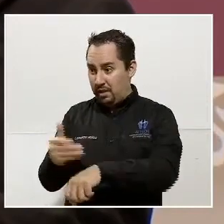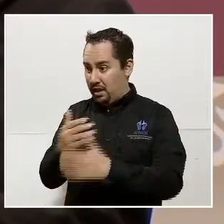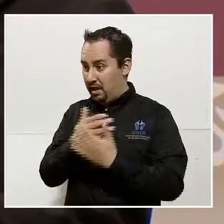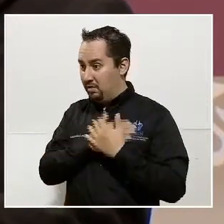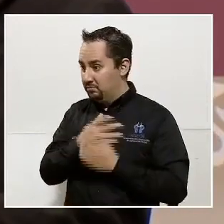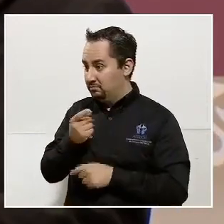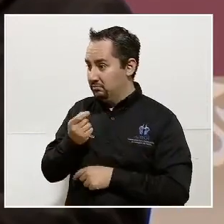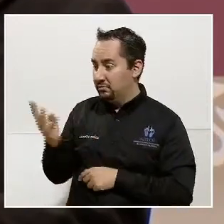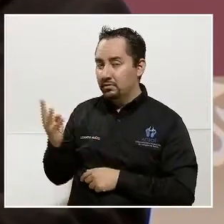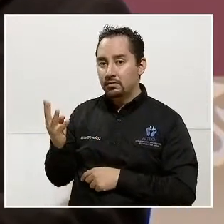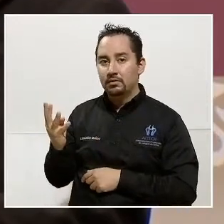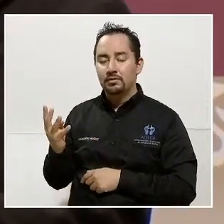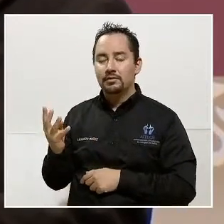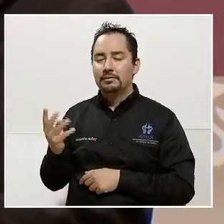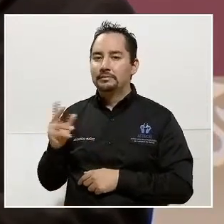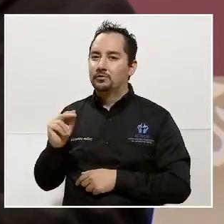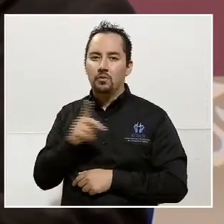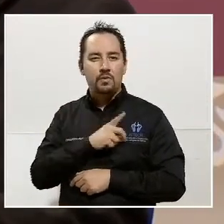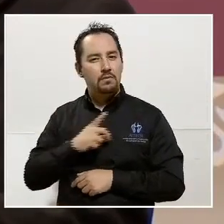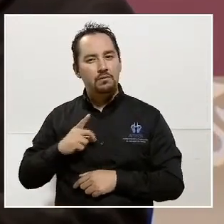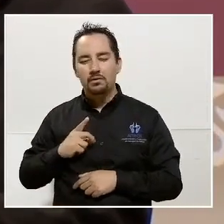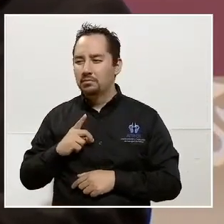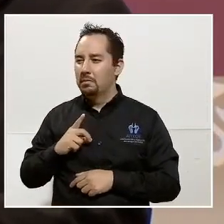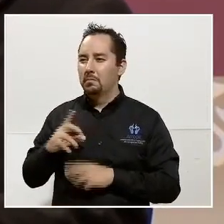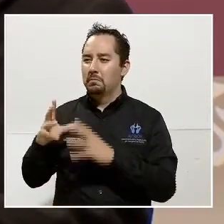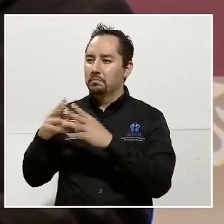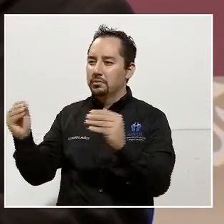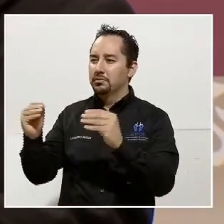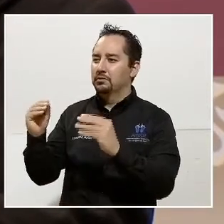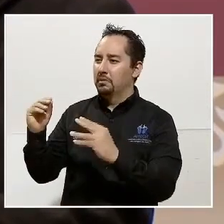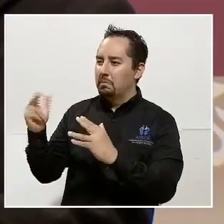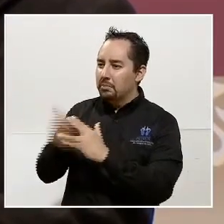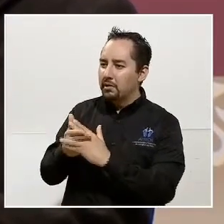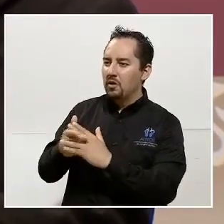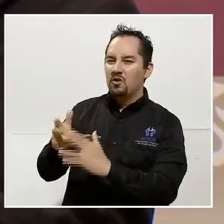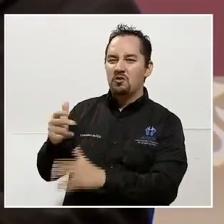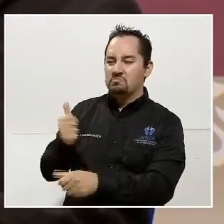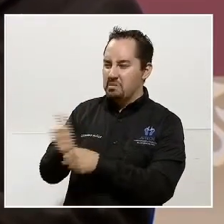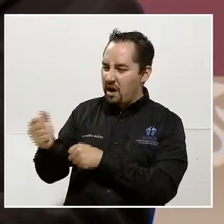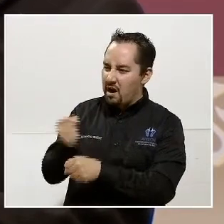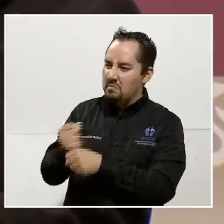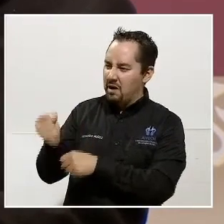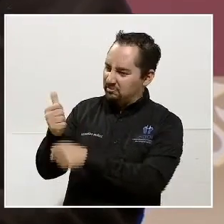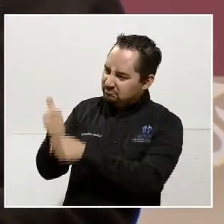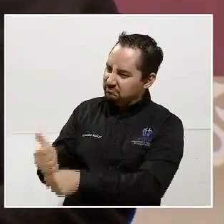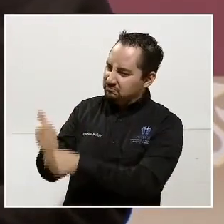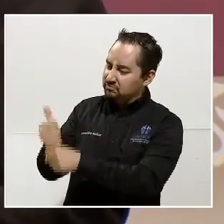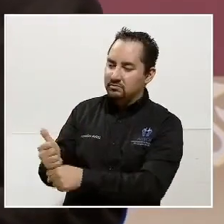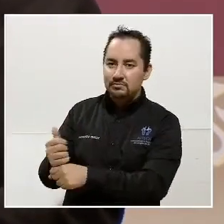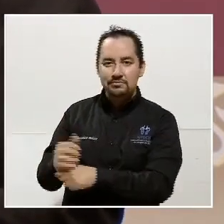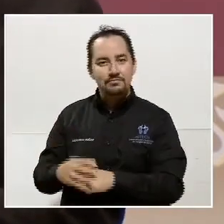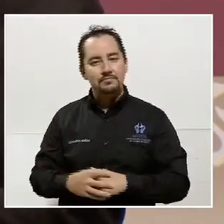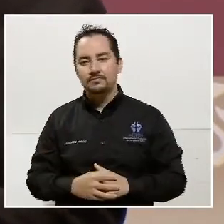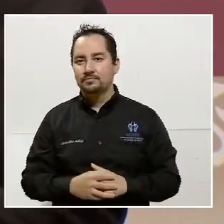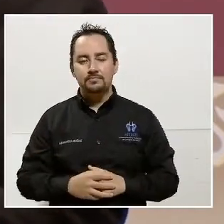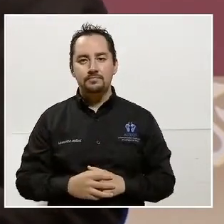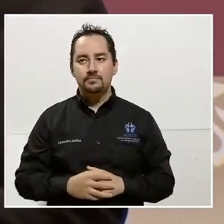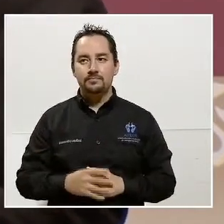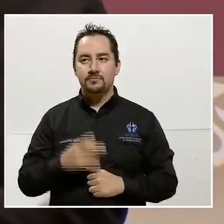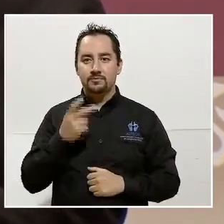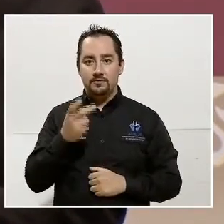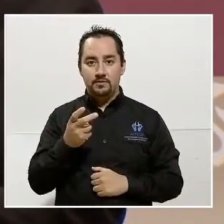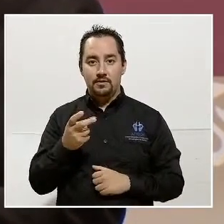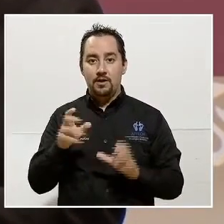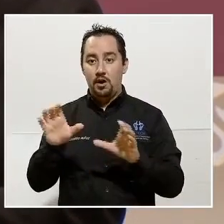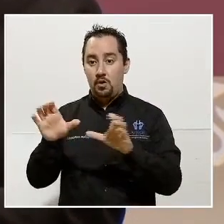ser desaparecidos, ejecutados ni torturados. La represión desplegada en contra de comunidades,